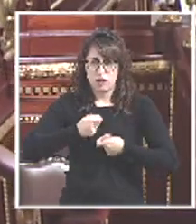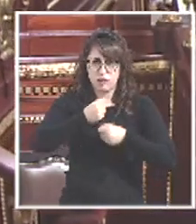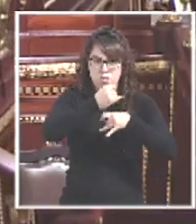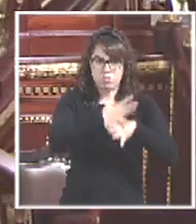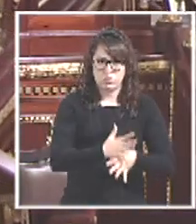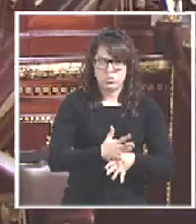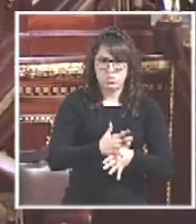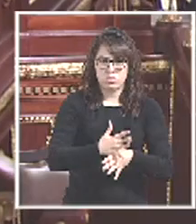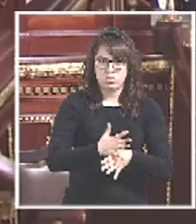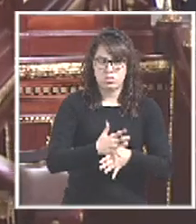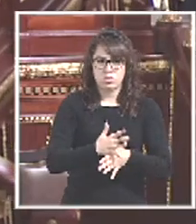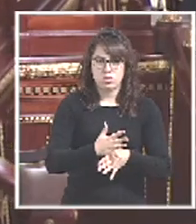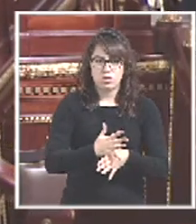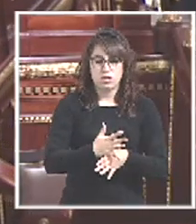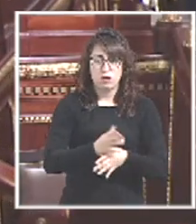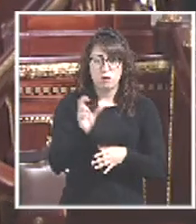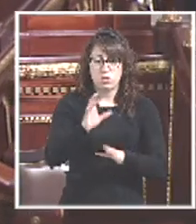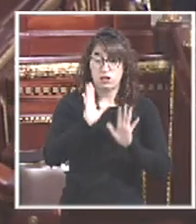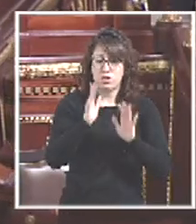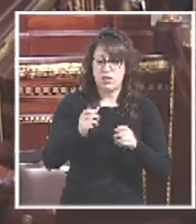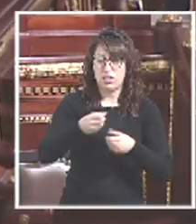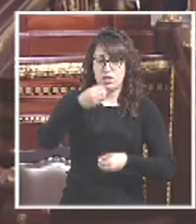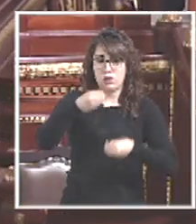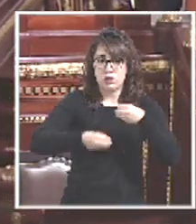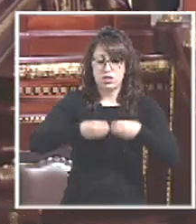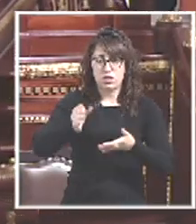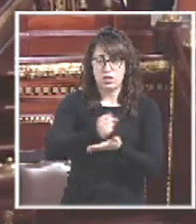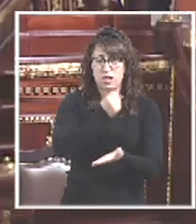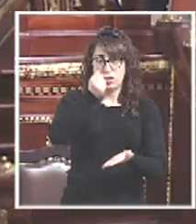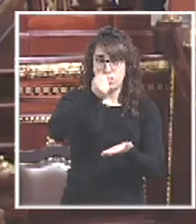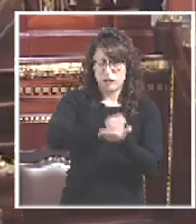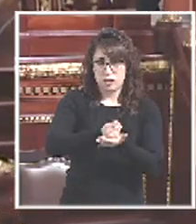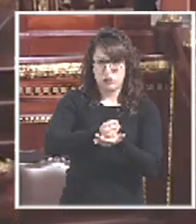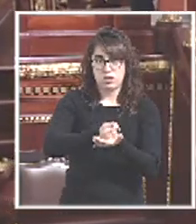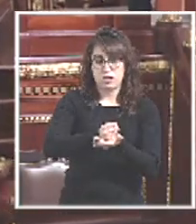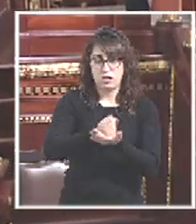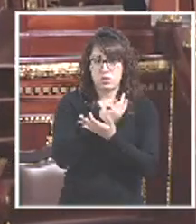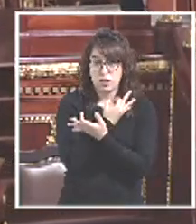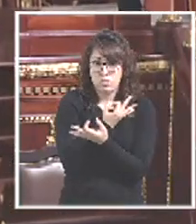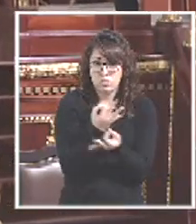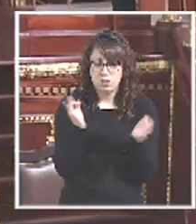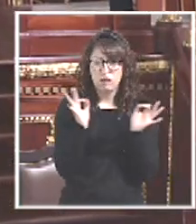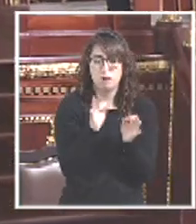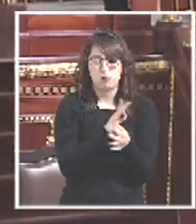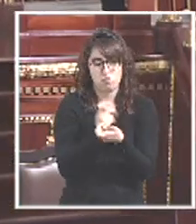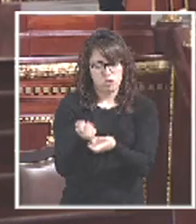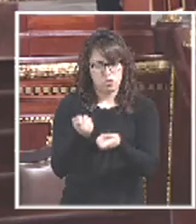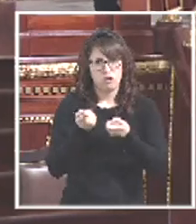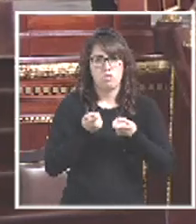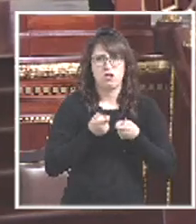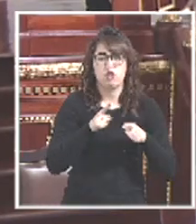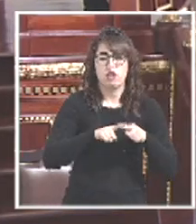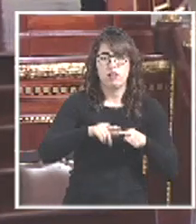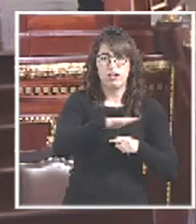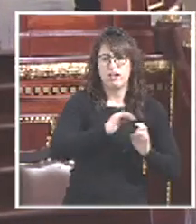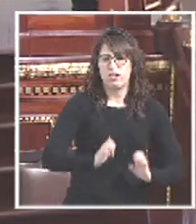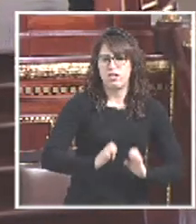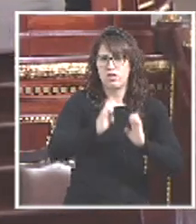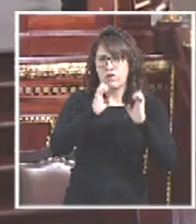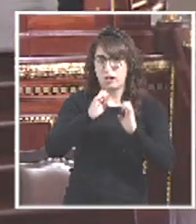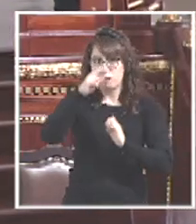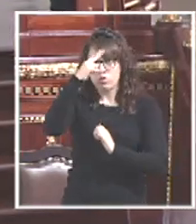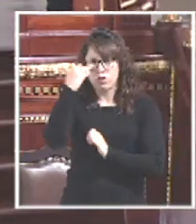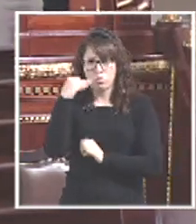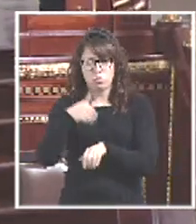soberanía una vez que se emita la resolución del procedimiento administrativo seguido en relación a los predios ubicados en México-Tacuba